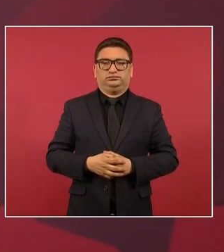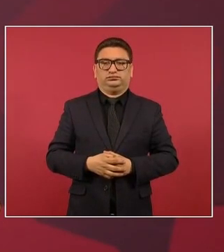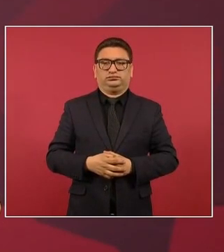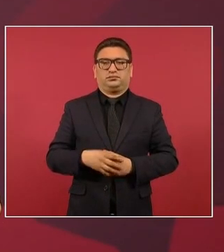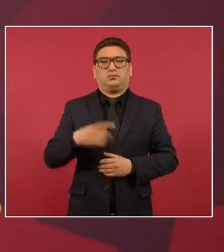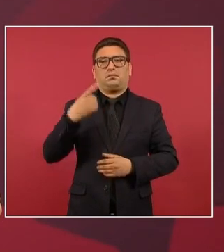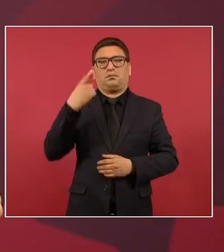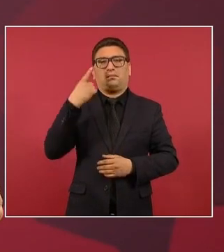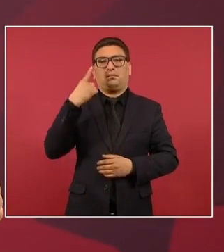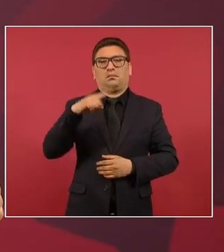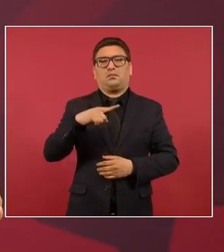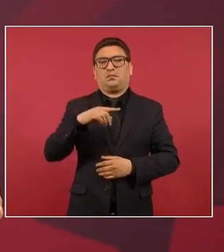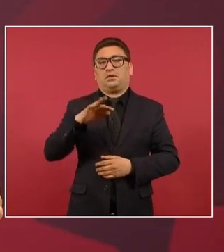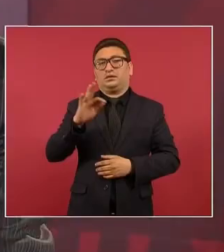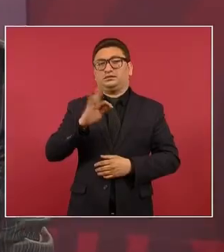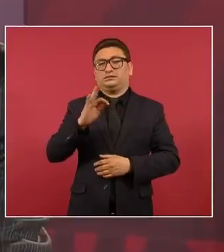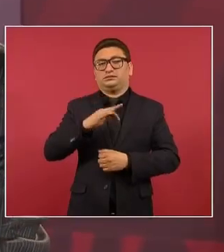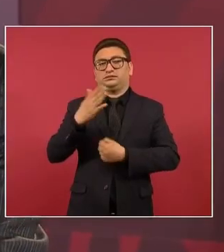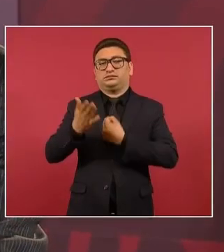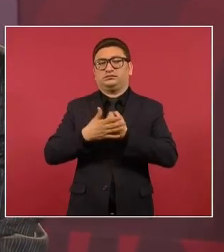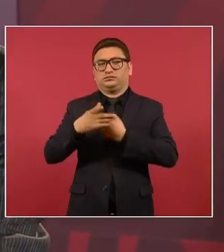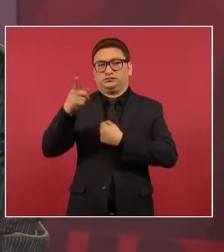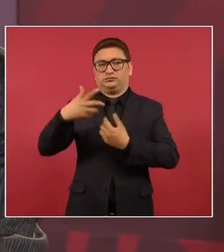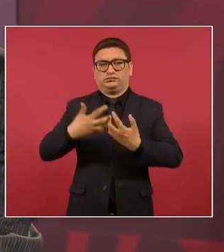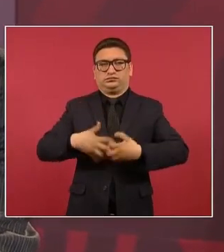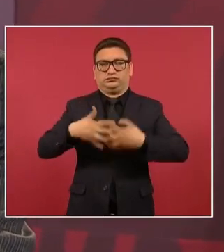una posible planta de baterías